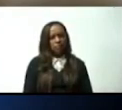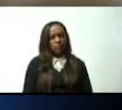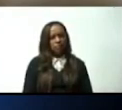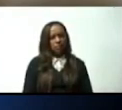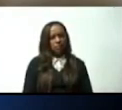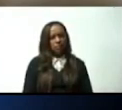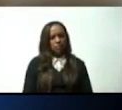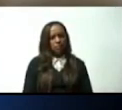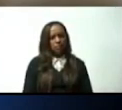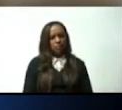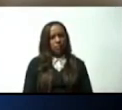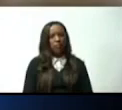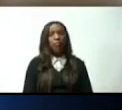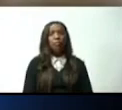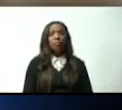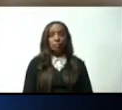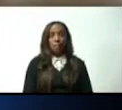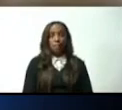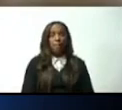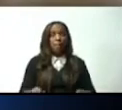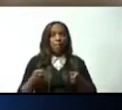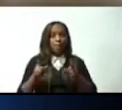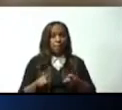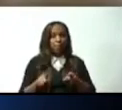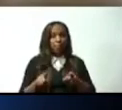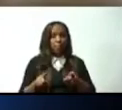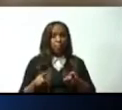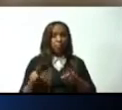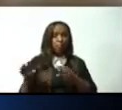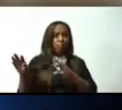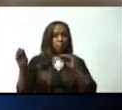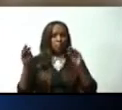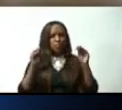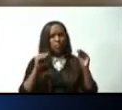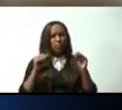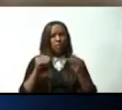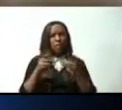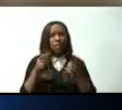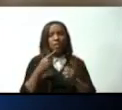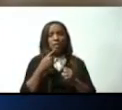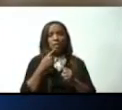Dominicana se compromete a redefinir el término